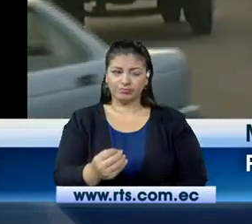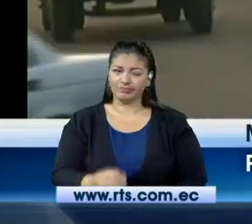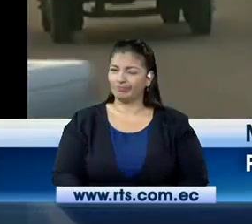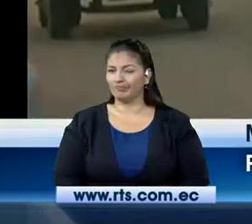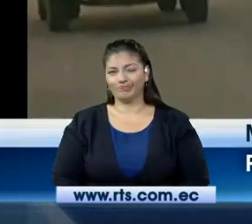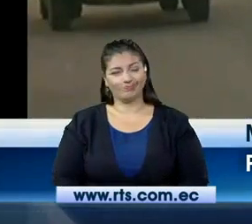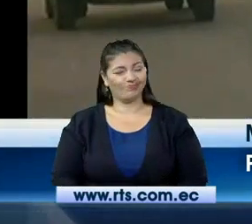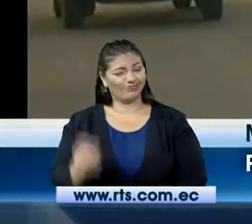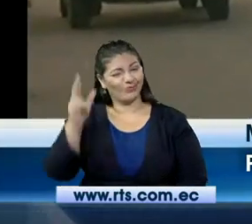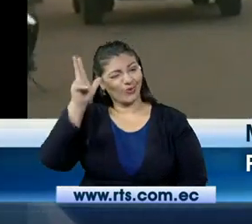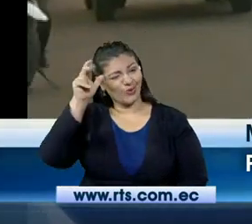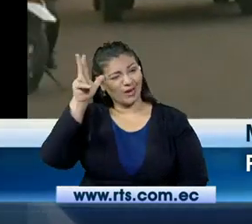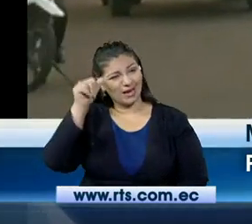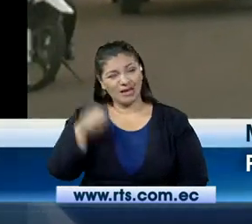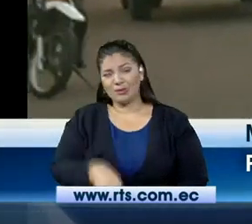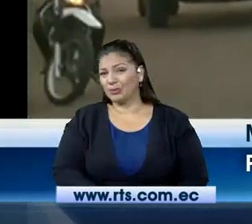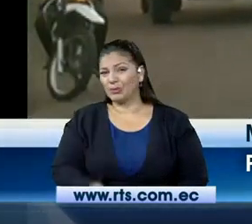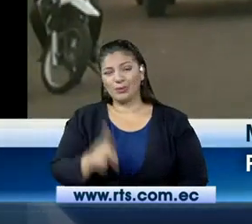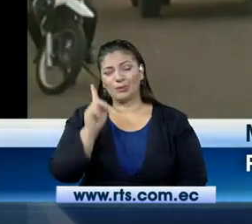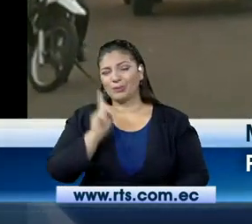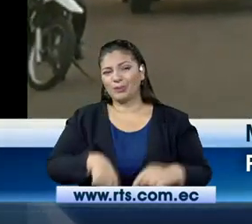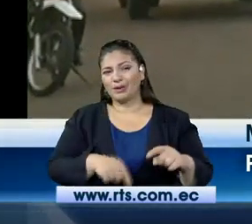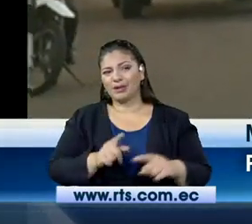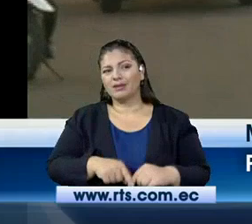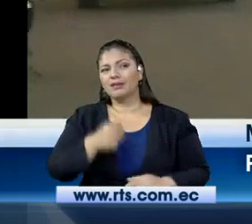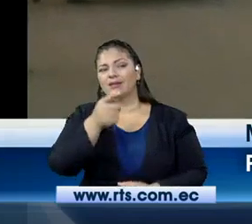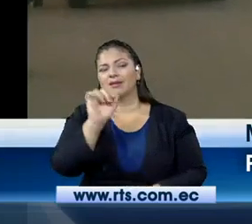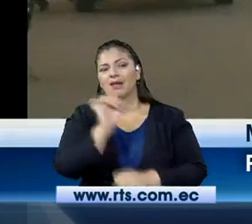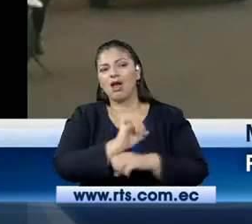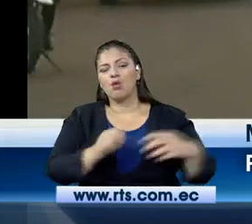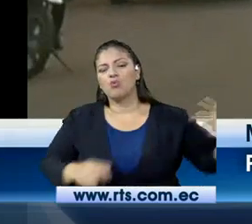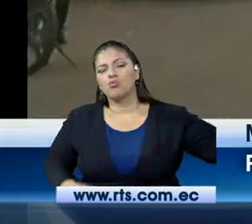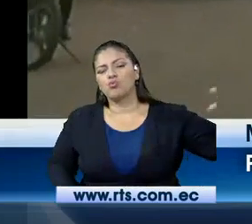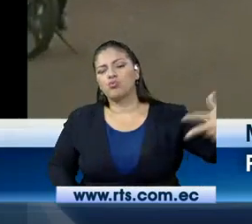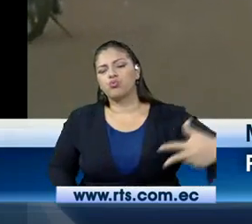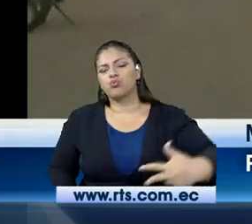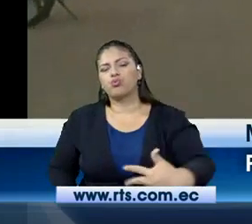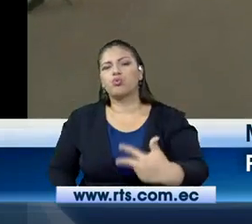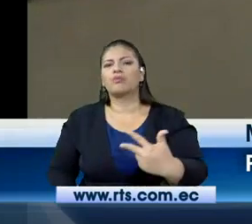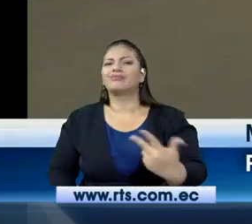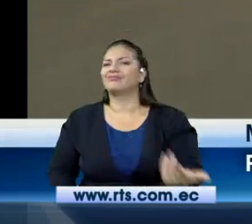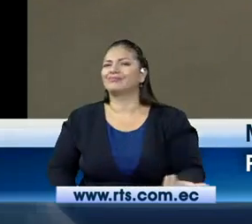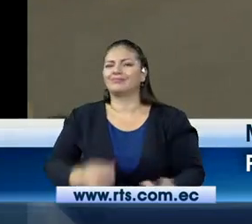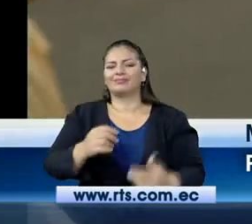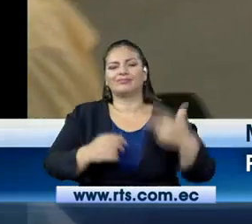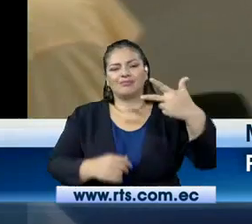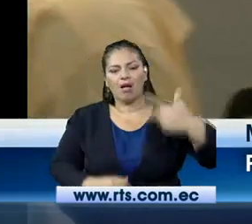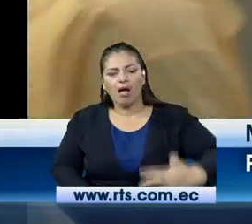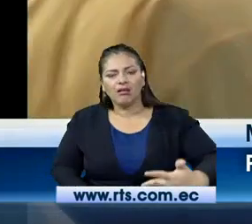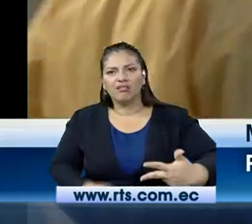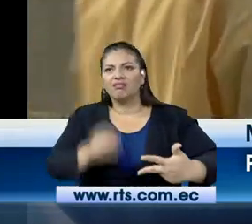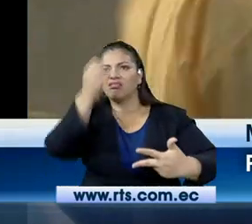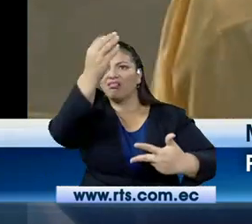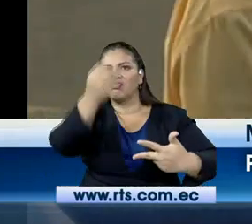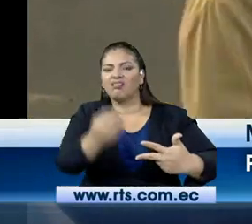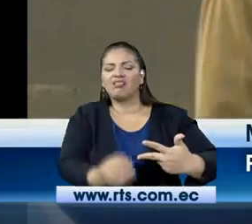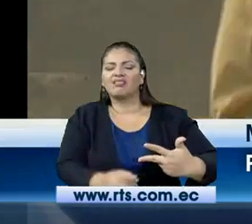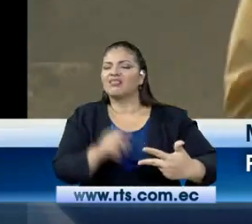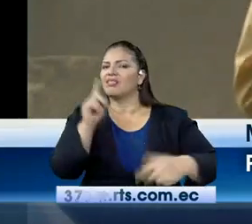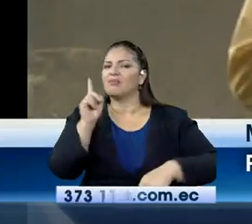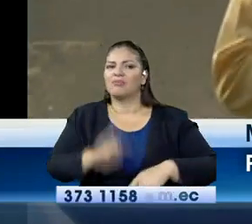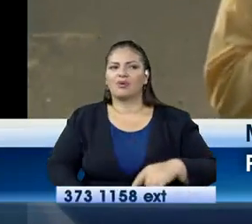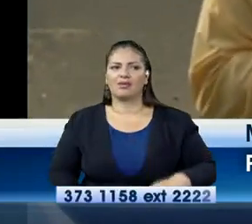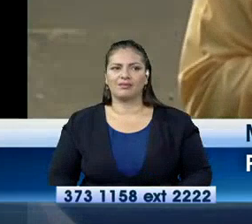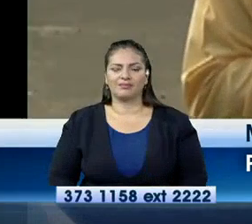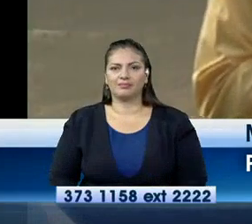imprudente colocar un semáforo. Los carros vienen bajando el puente a alta velocidad. Es todo lo que podemos informar